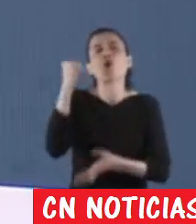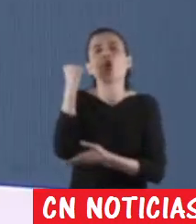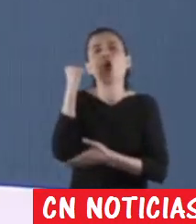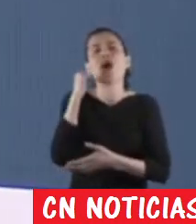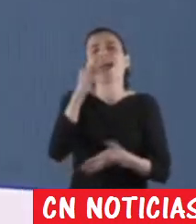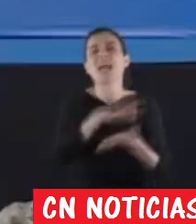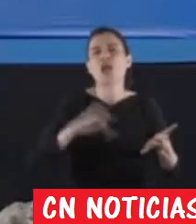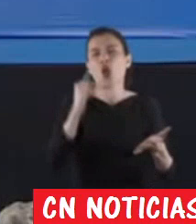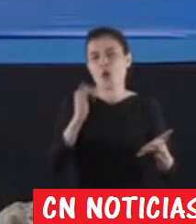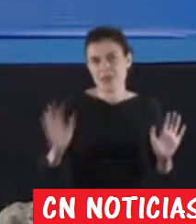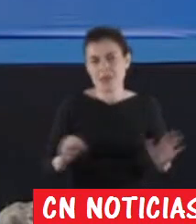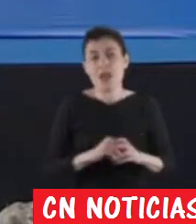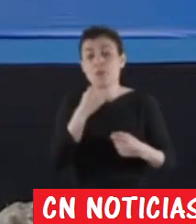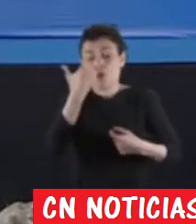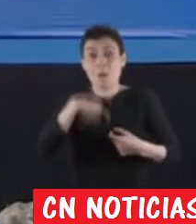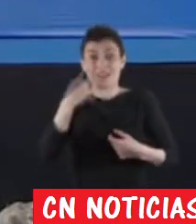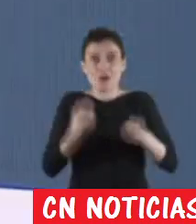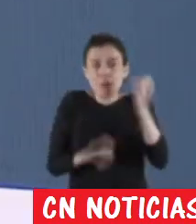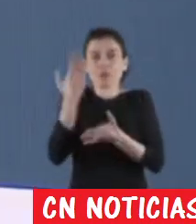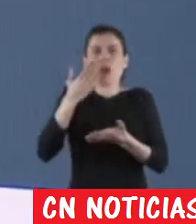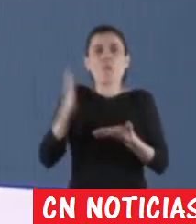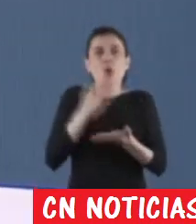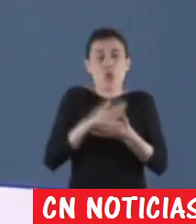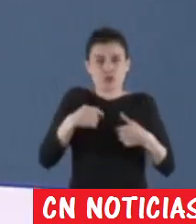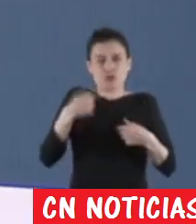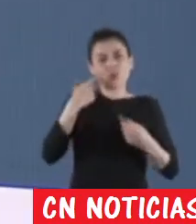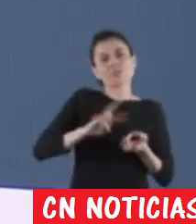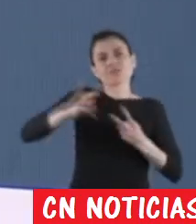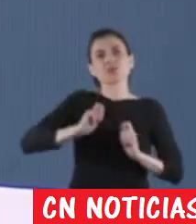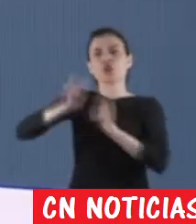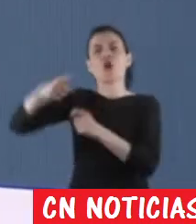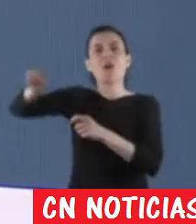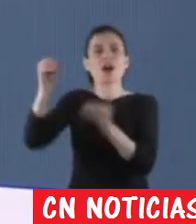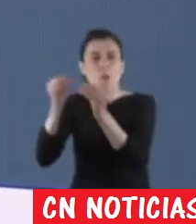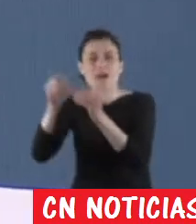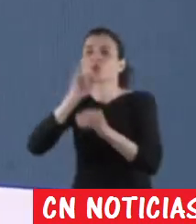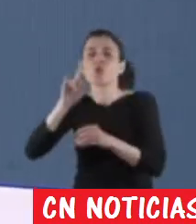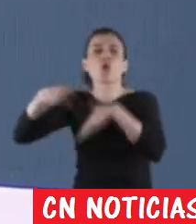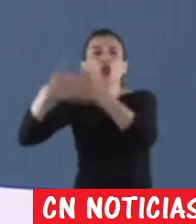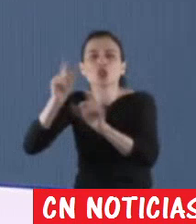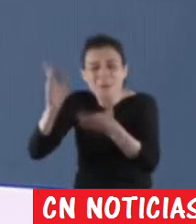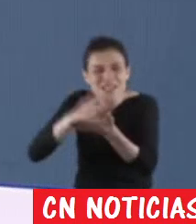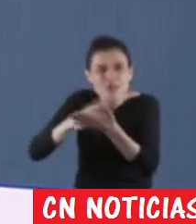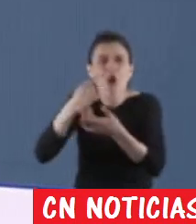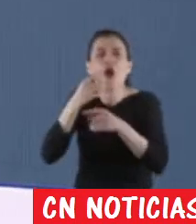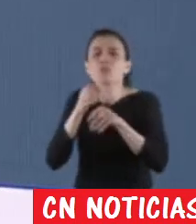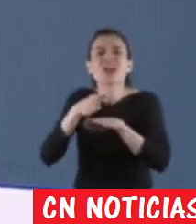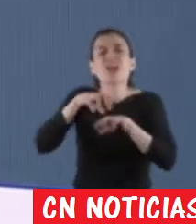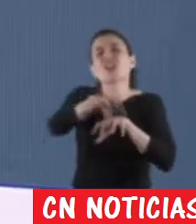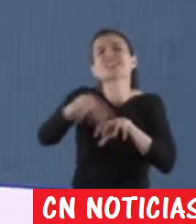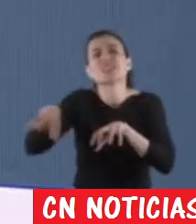esto? El producto lo elabora alguien, después tiene otro paso en su elaboración, o en la distribución, o